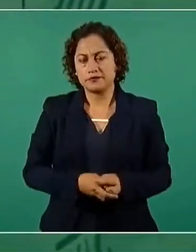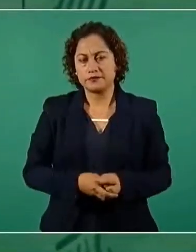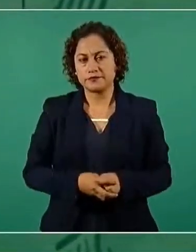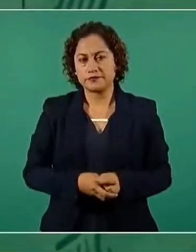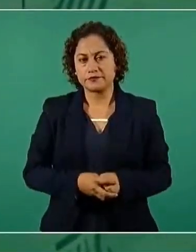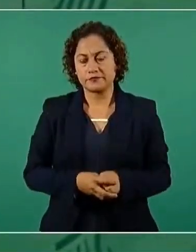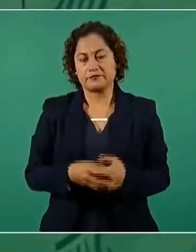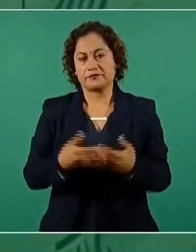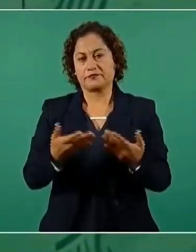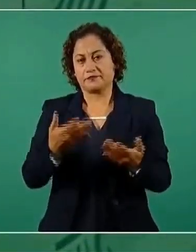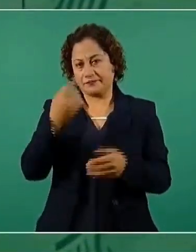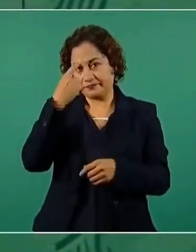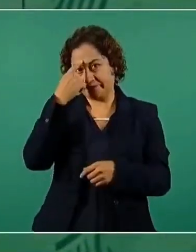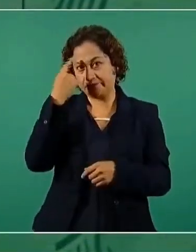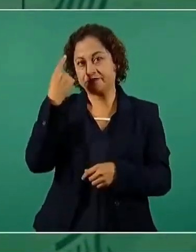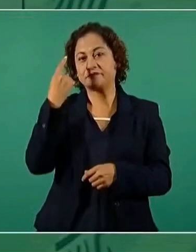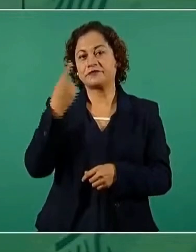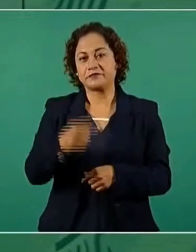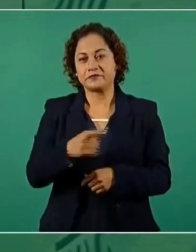celebrar